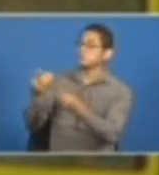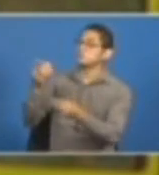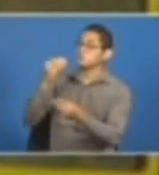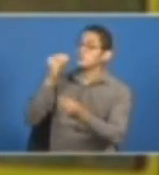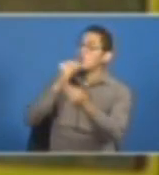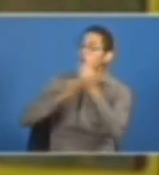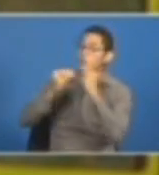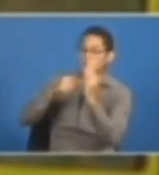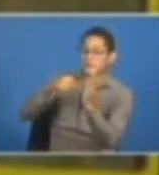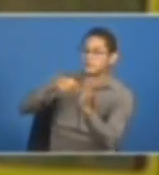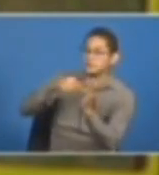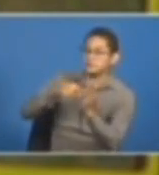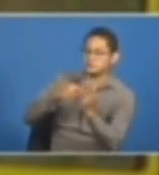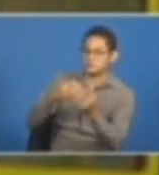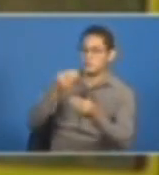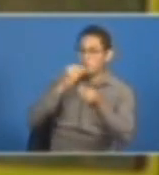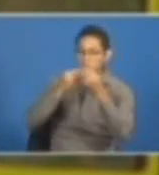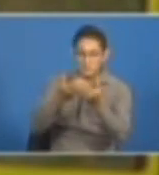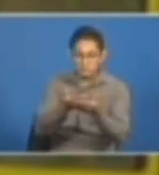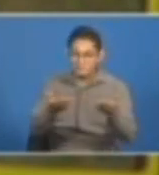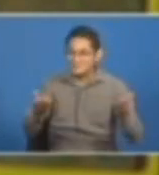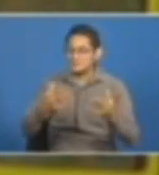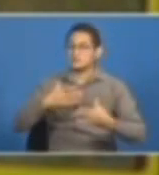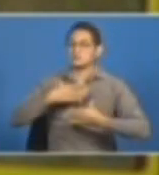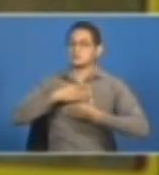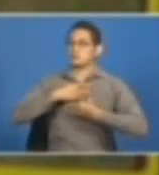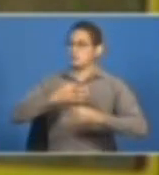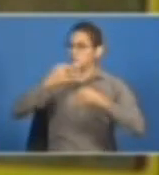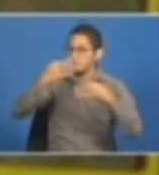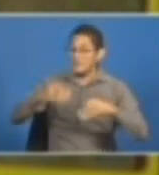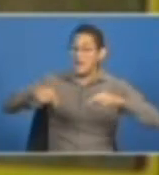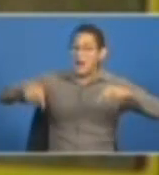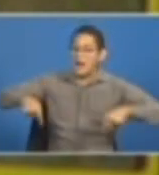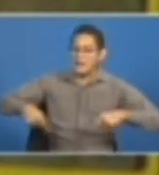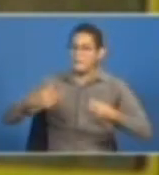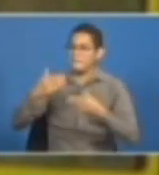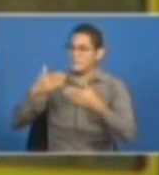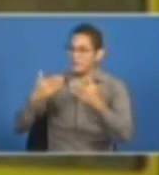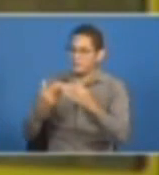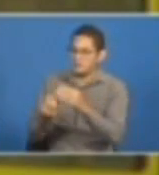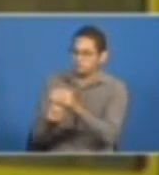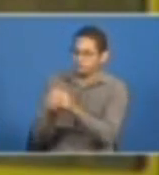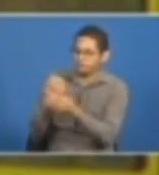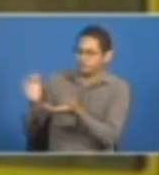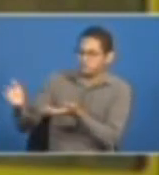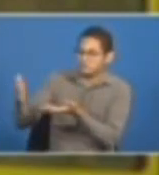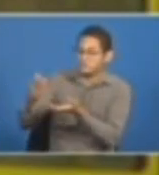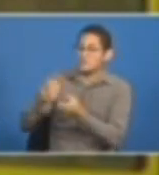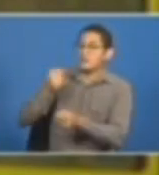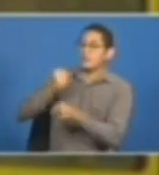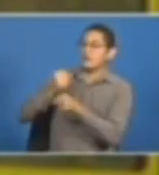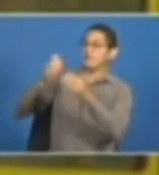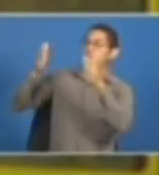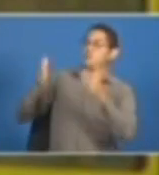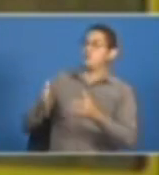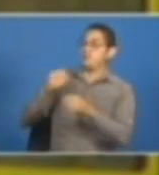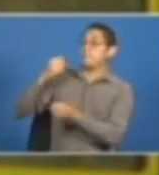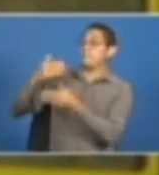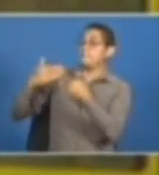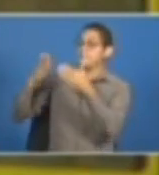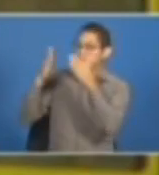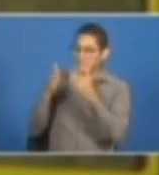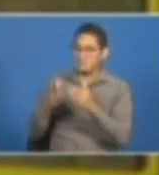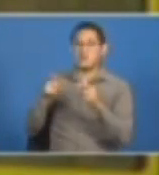comer sean productos sanos, producidos en Panamá, con mano de obra panameña,